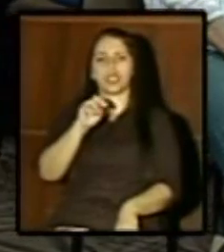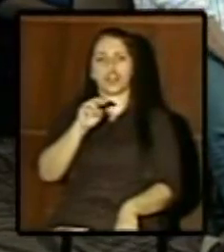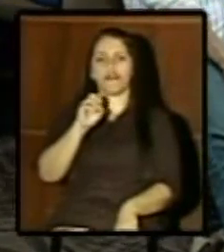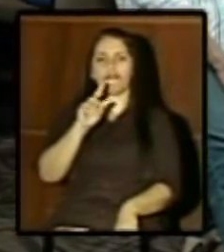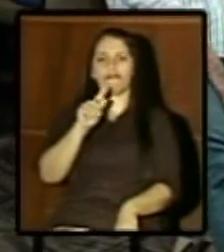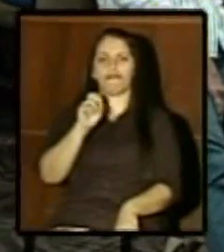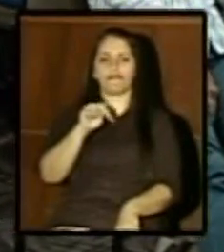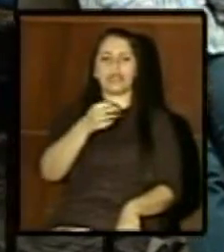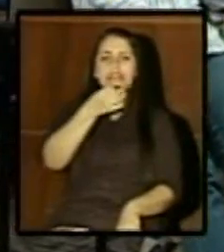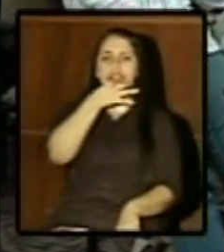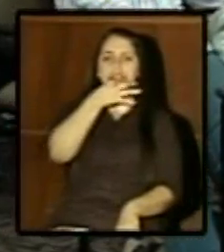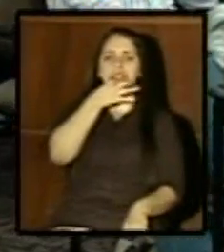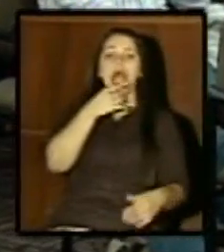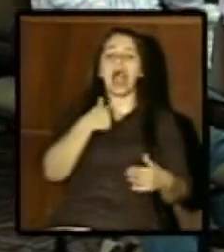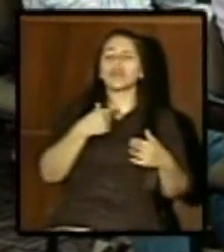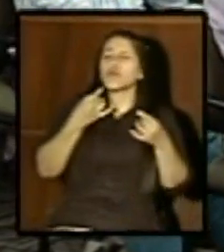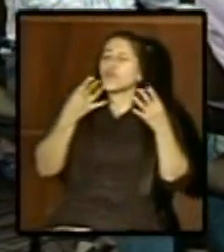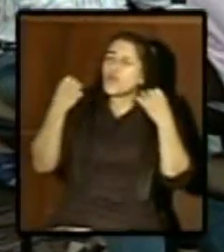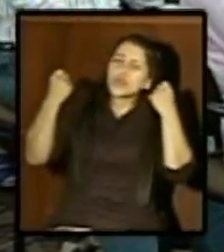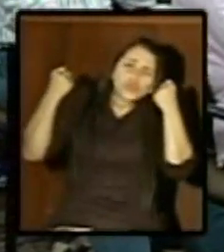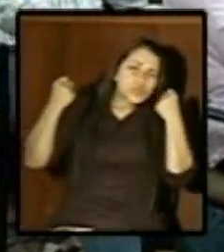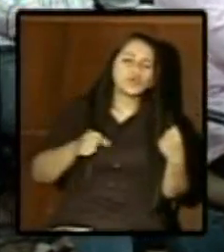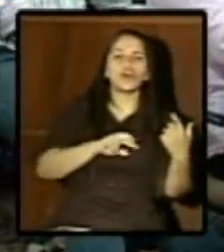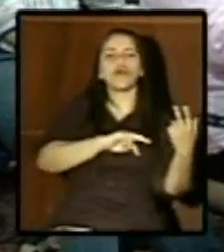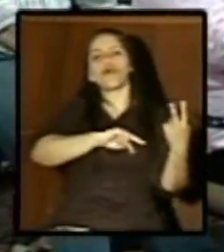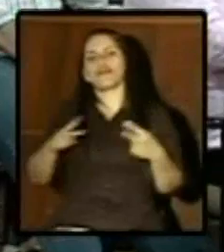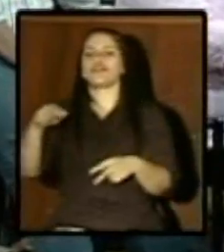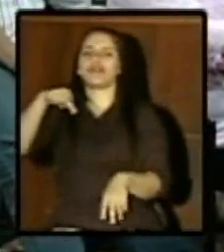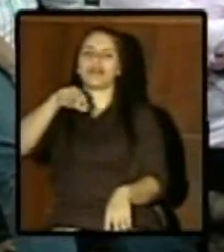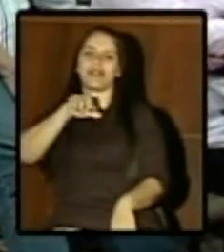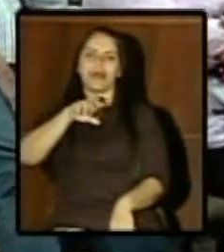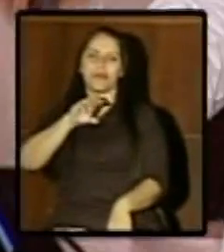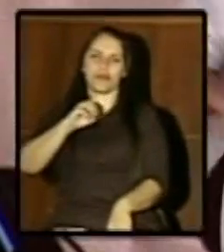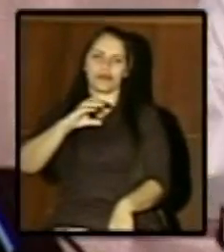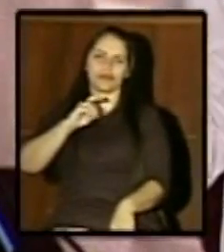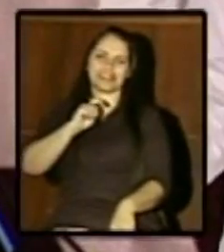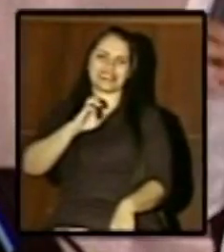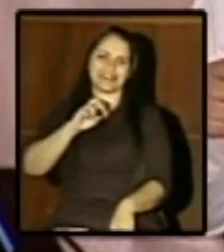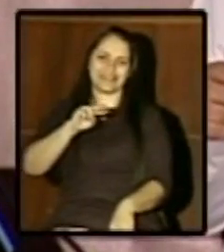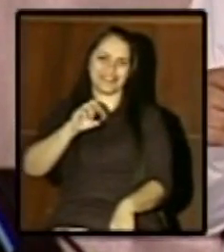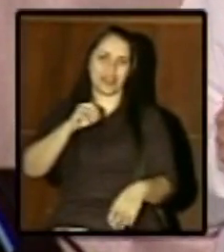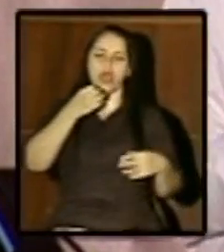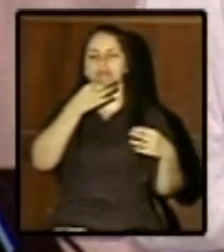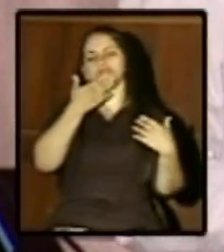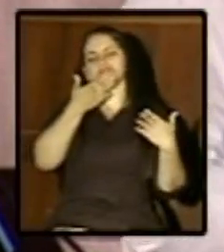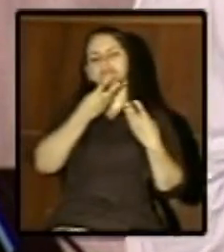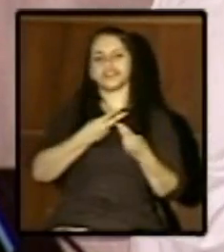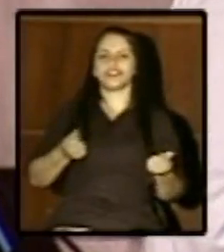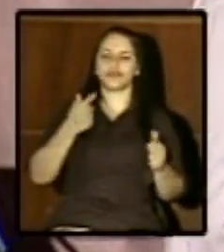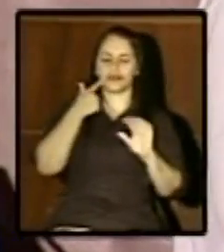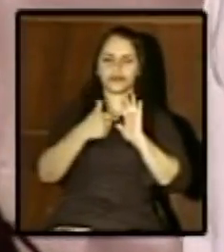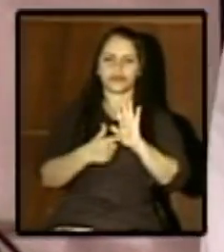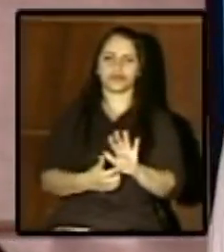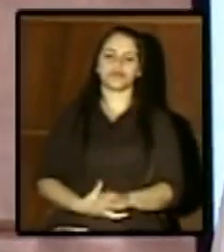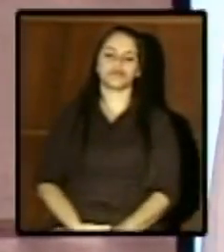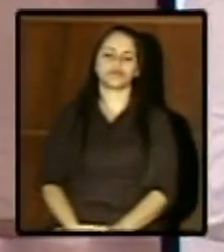que no sirve, pues ahí está y se va tomando. Y cuando tengo fases agudas, hacer un ciclo corto de algún antiinflamatorio y los pacientes mismos ya